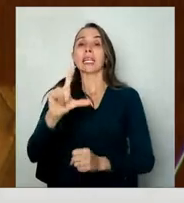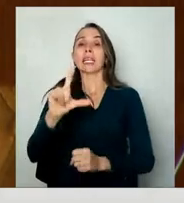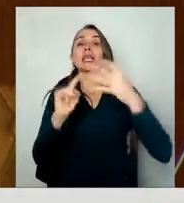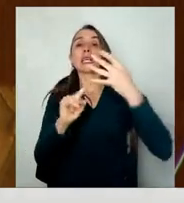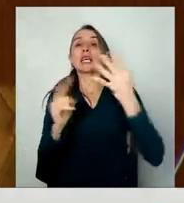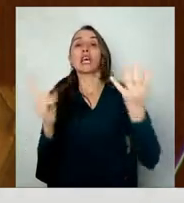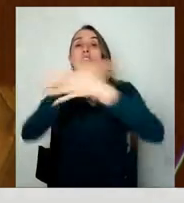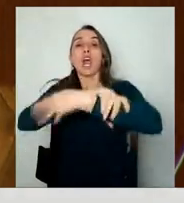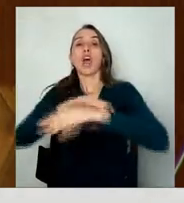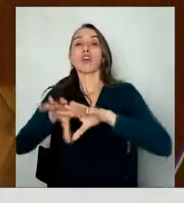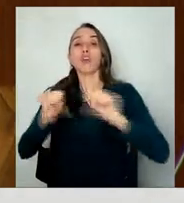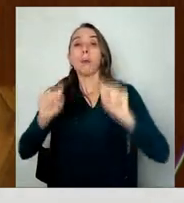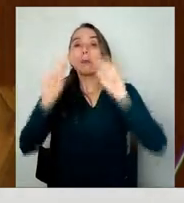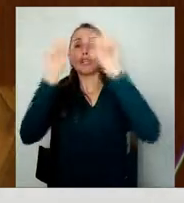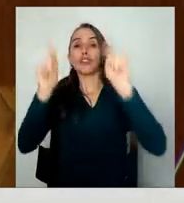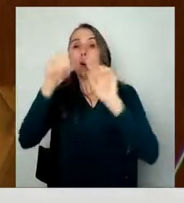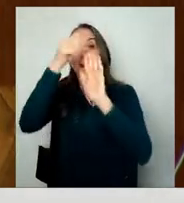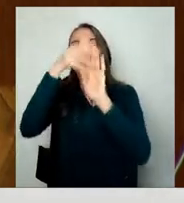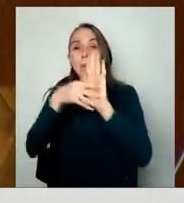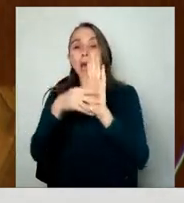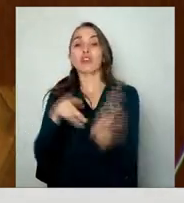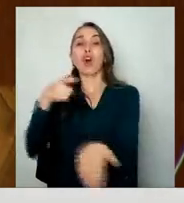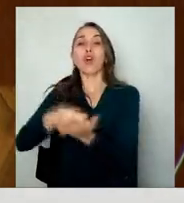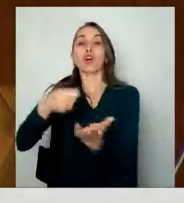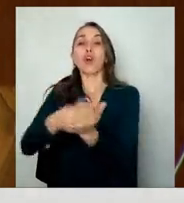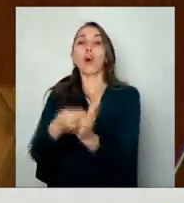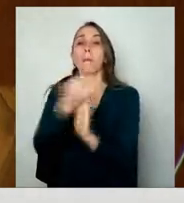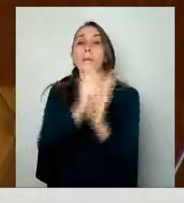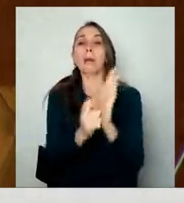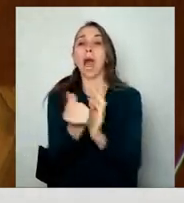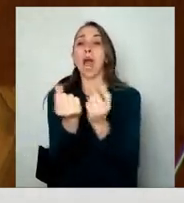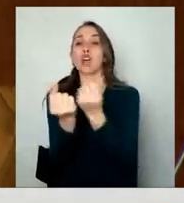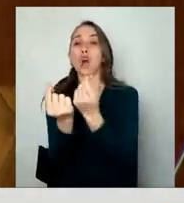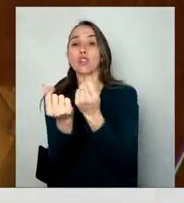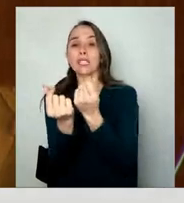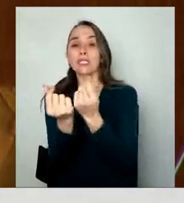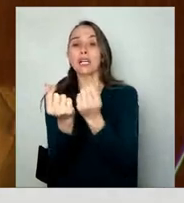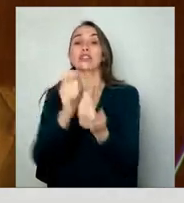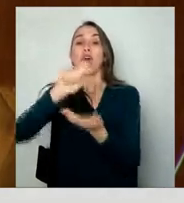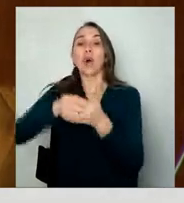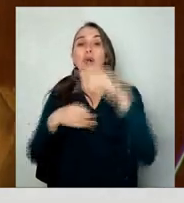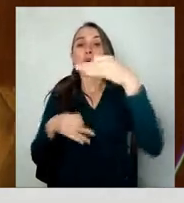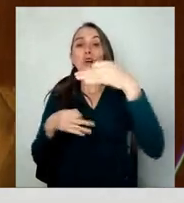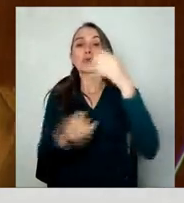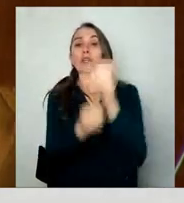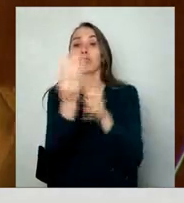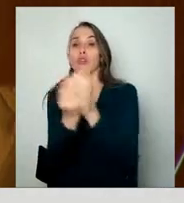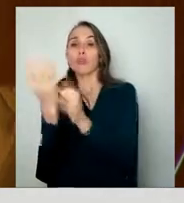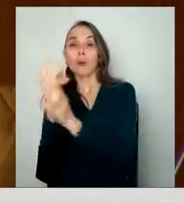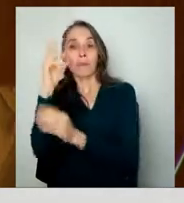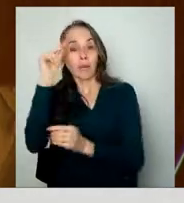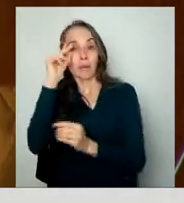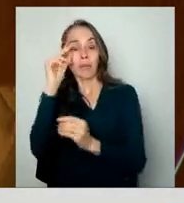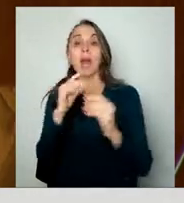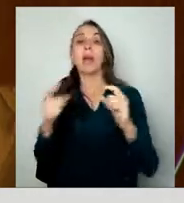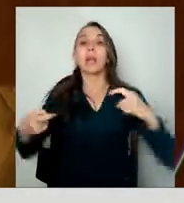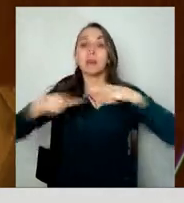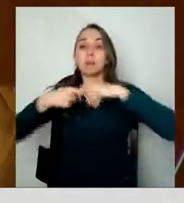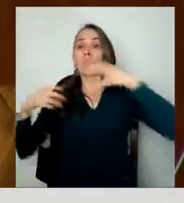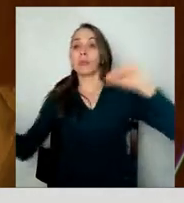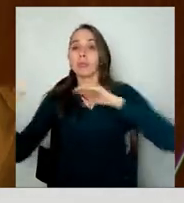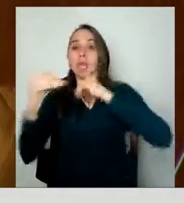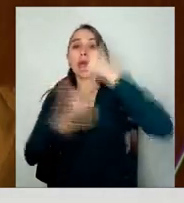que se incorpora la modalidades de compra por cotización contratos para la innovación diálogo competitivo y